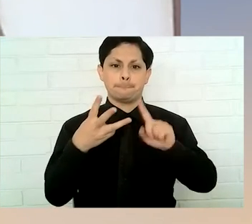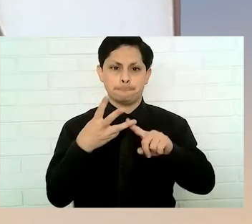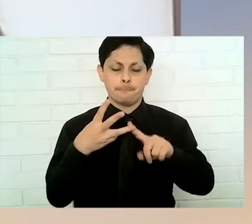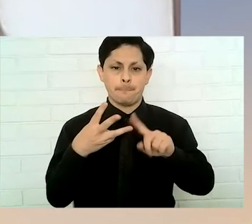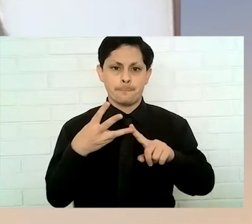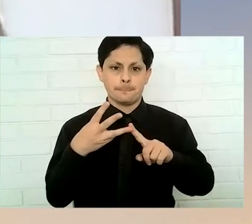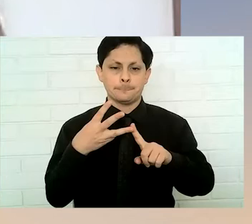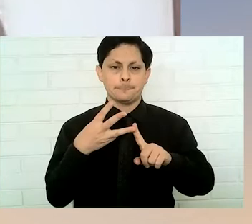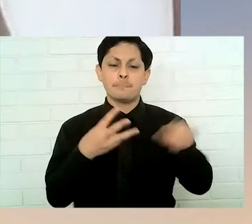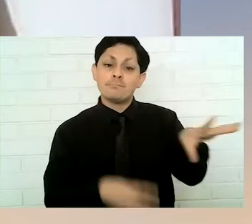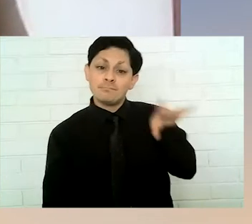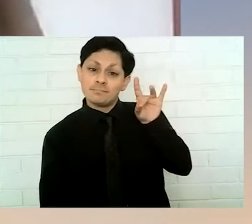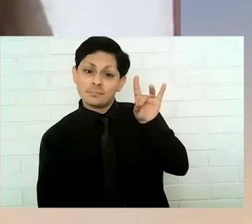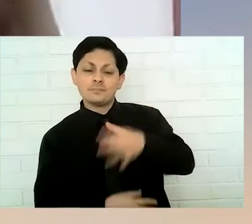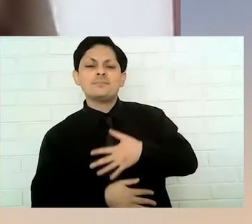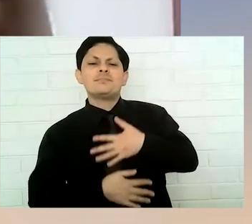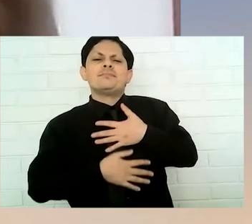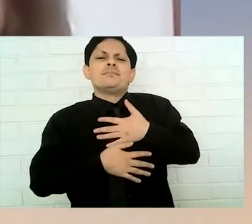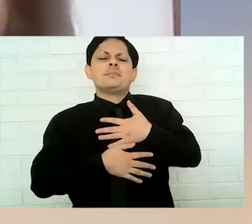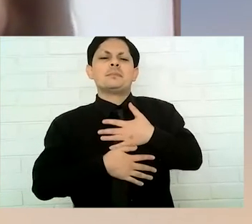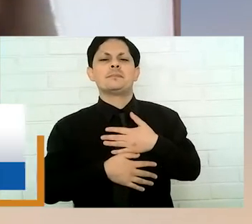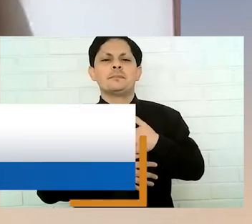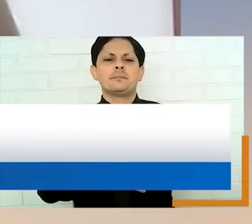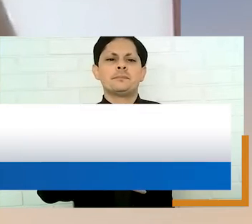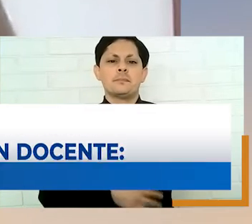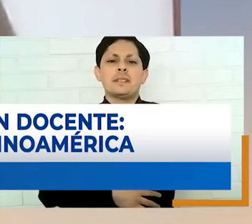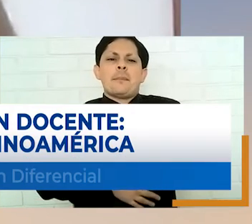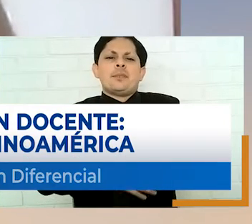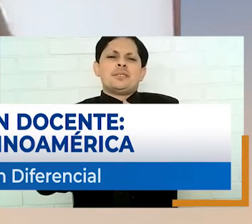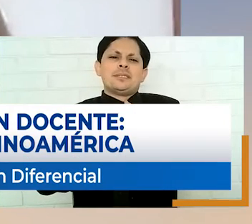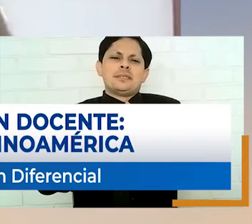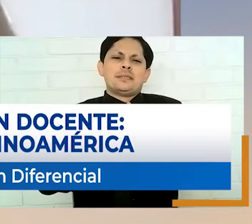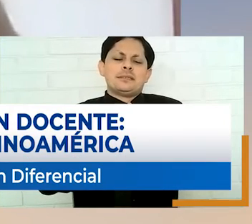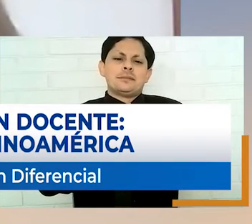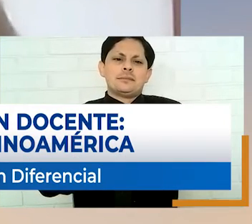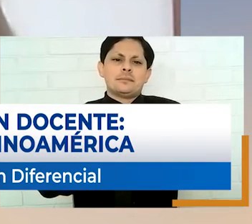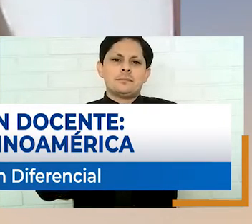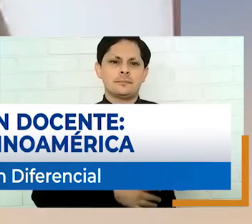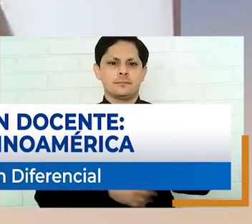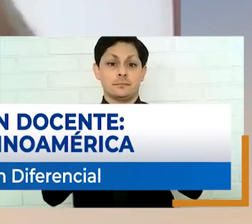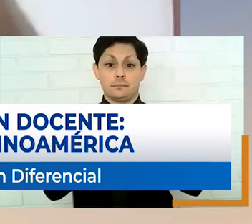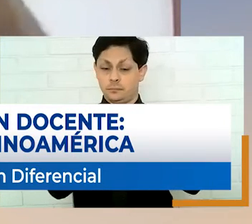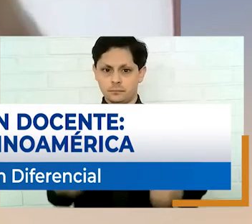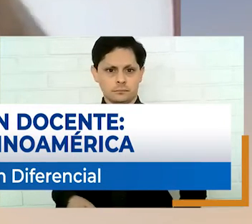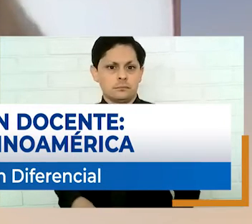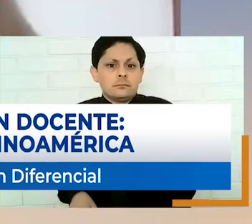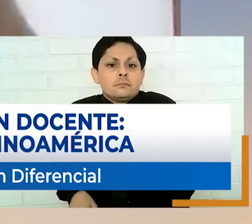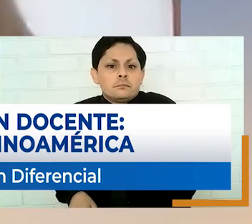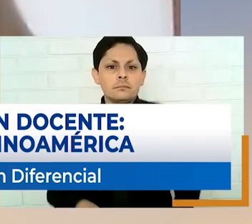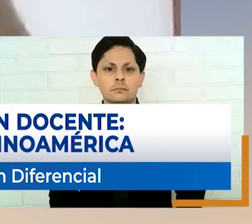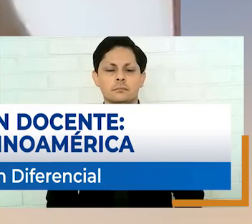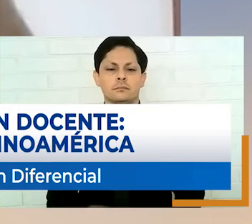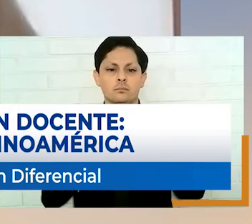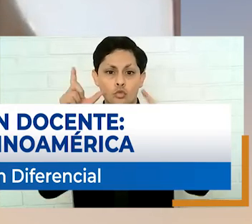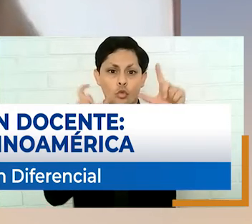considerar las emociones, hacerse cargo de que las emociones son disposiciones corporales, cuestiones que tienen